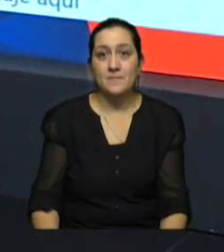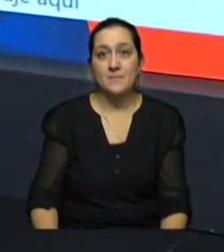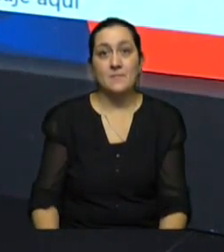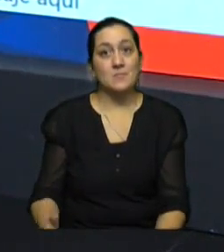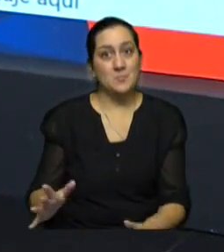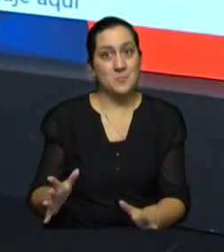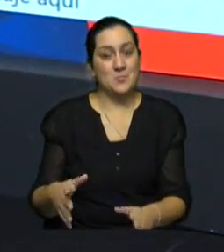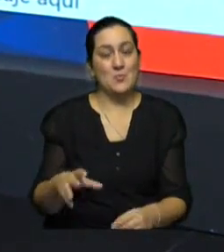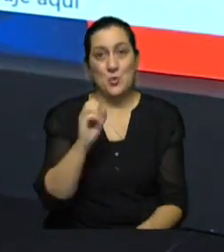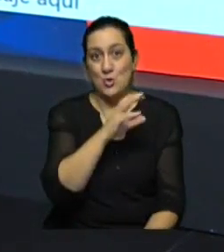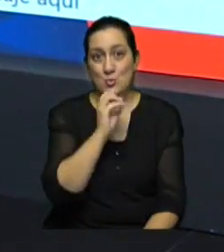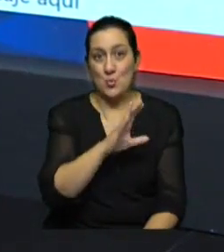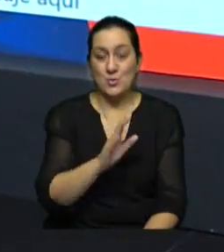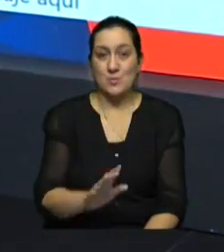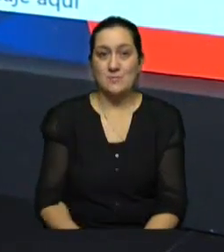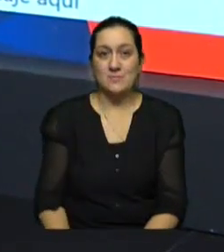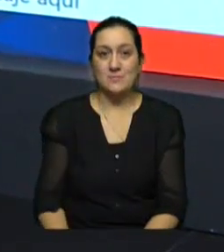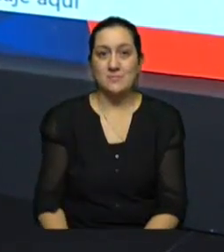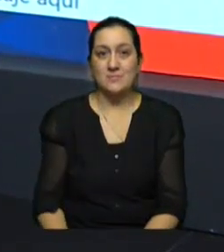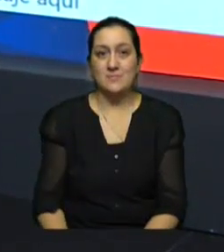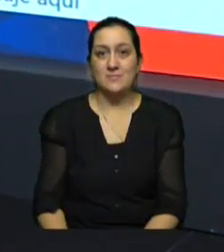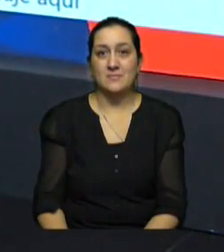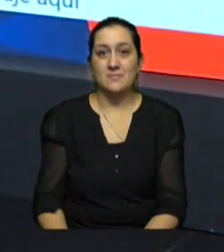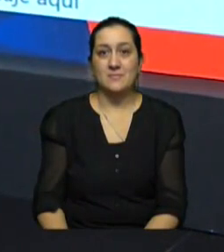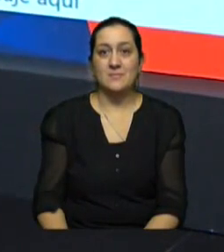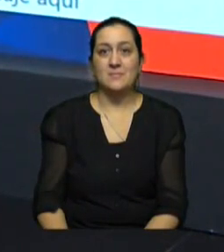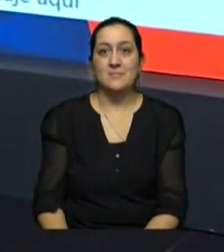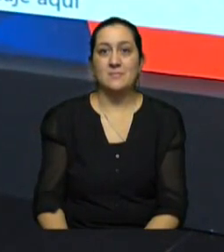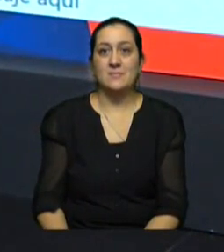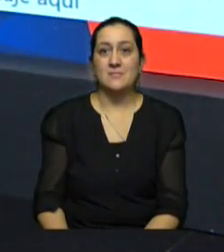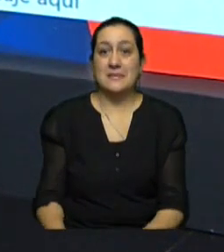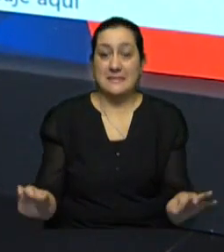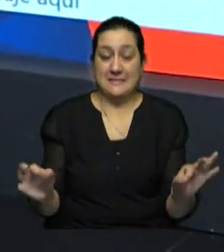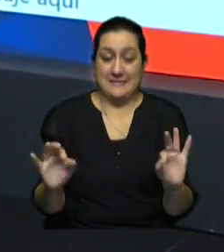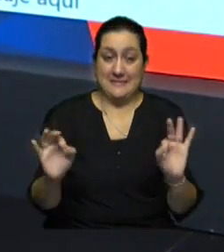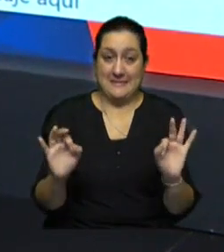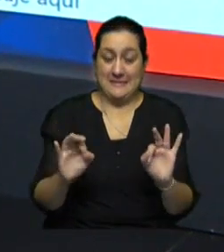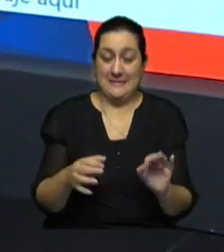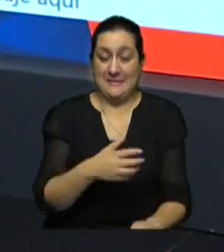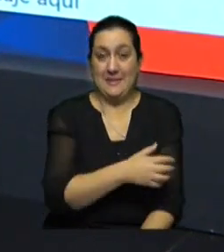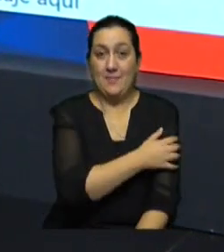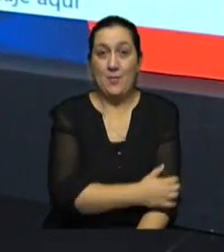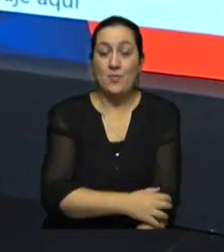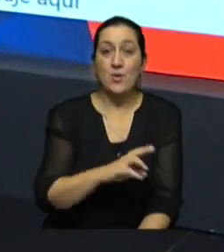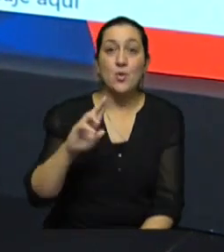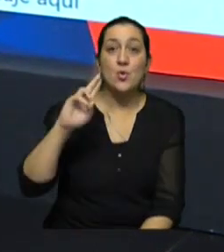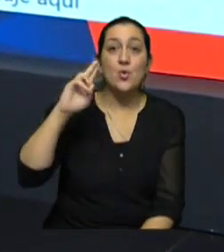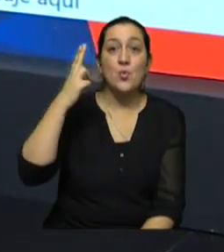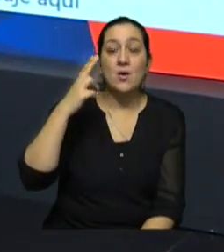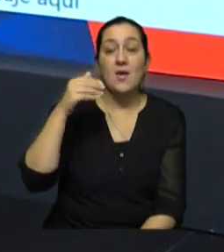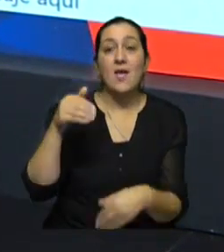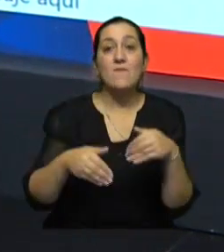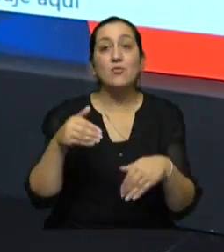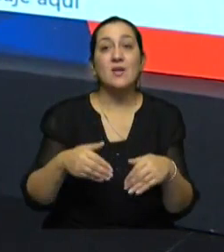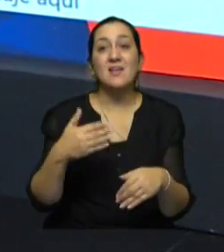¡No! ¡Epa! ¡Epa! ¿Cómo epa, va a decir epa. Eso delante nada, de Dios? Nada, nada, nada, nada. Ser pobre en Uruguay es votar cada